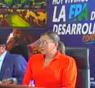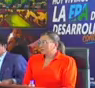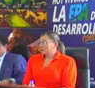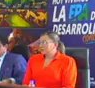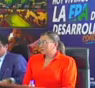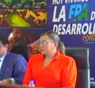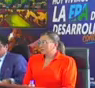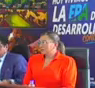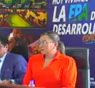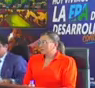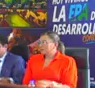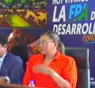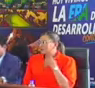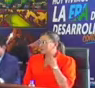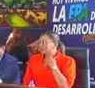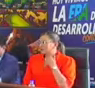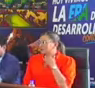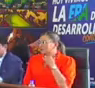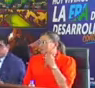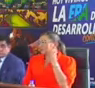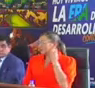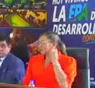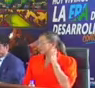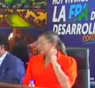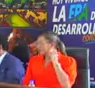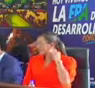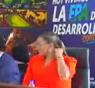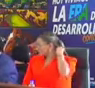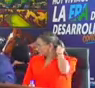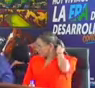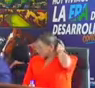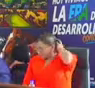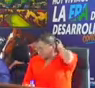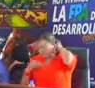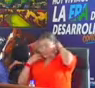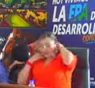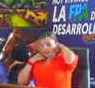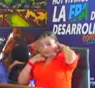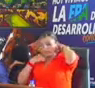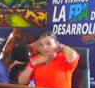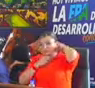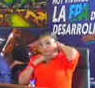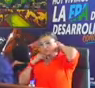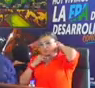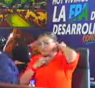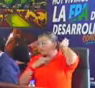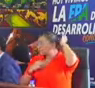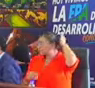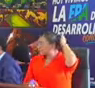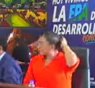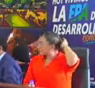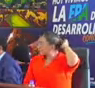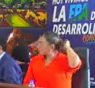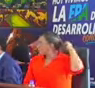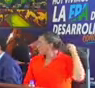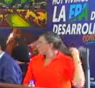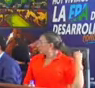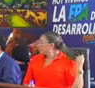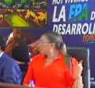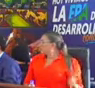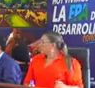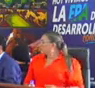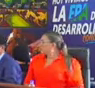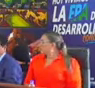parte de este Consejo Municipal. Sin embargo, vamos a solicitar la presencia de la directora de la Dirección